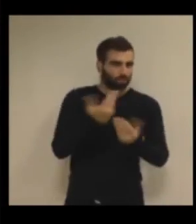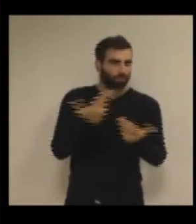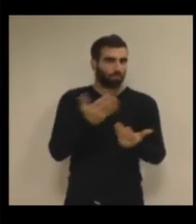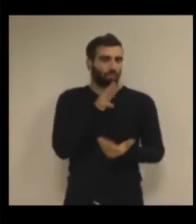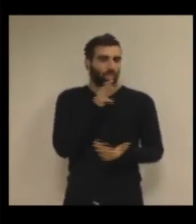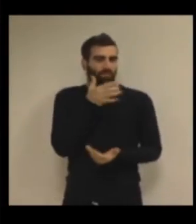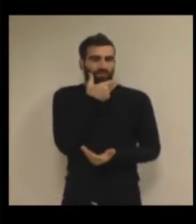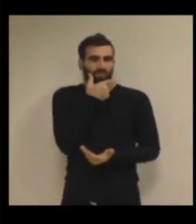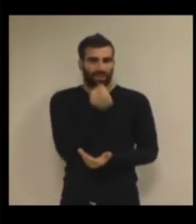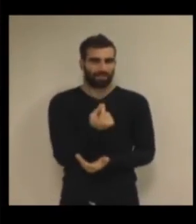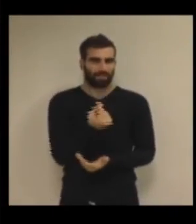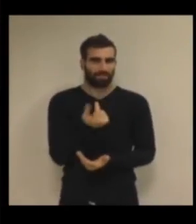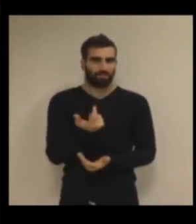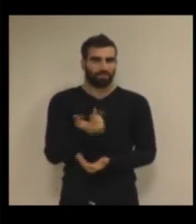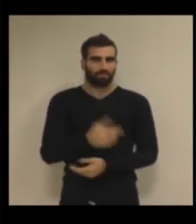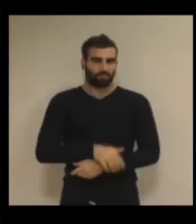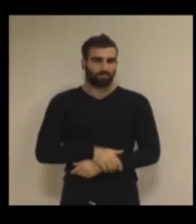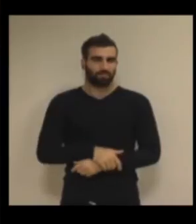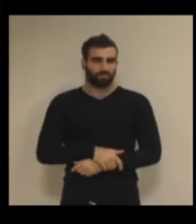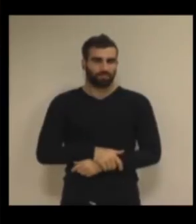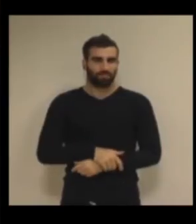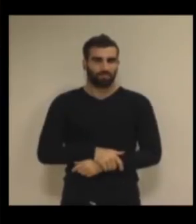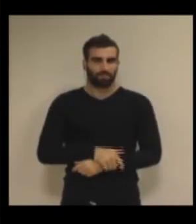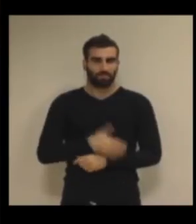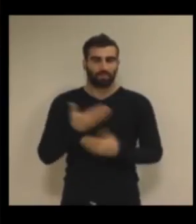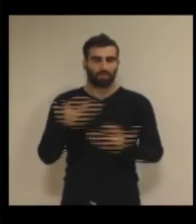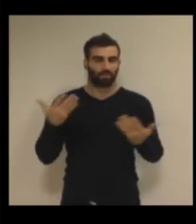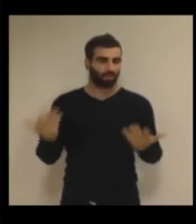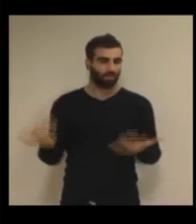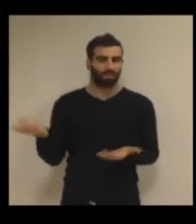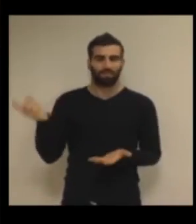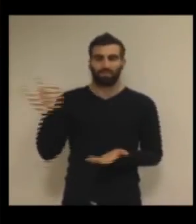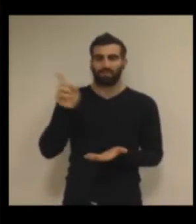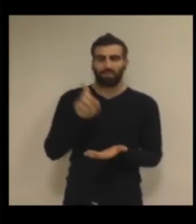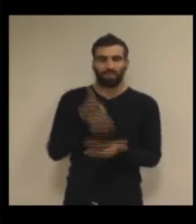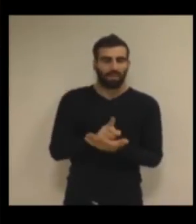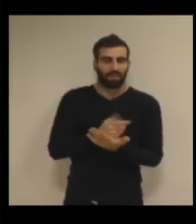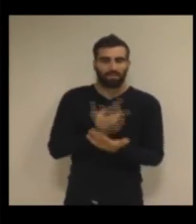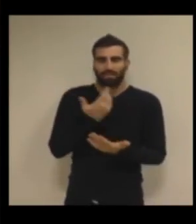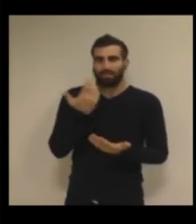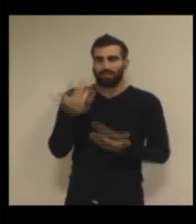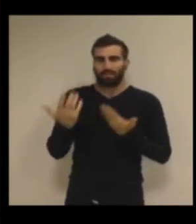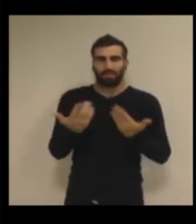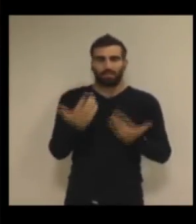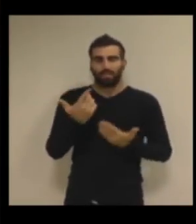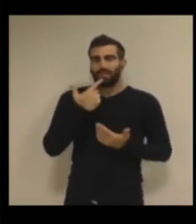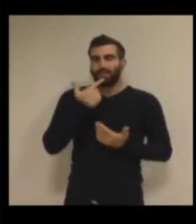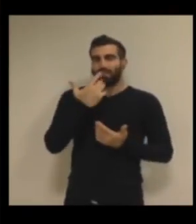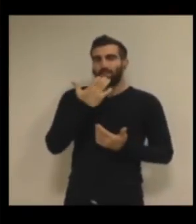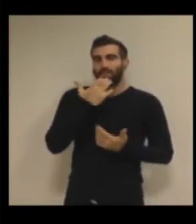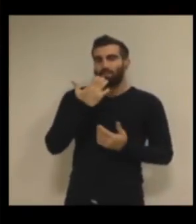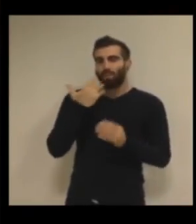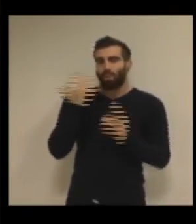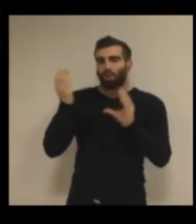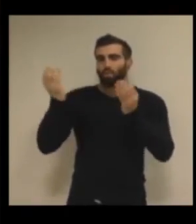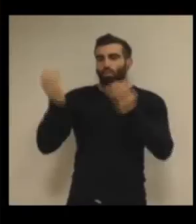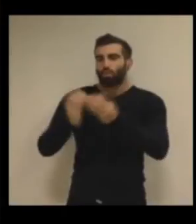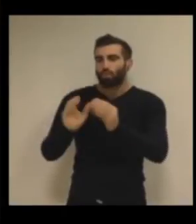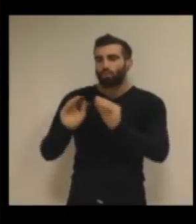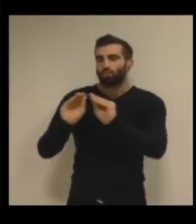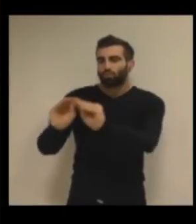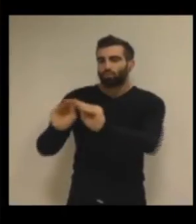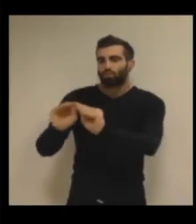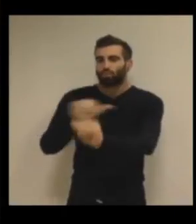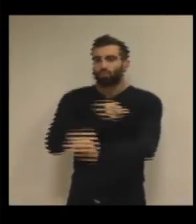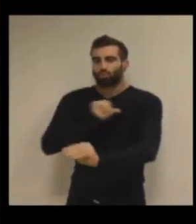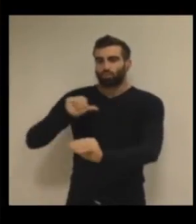se cumple otra vez más la vieja evidencia de que lo que haces para unos pocos específicamente, que no